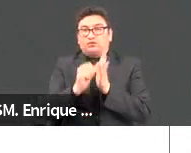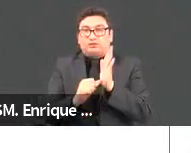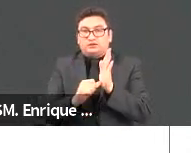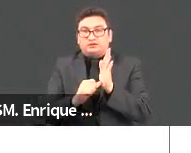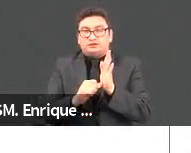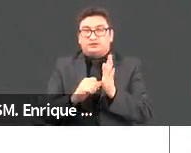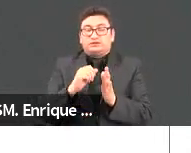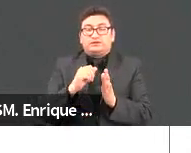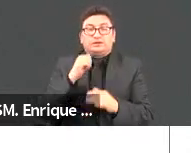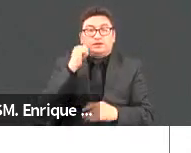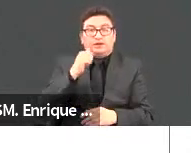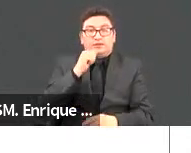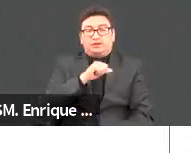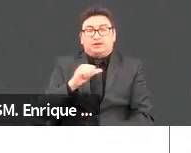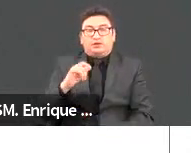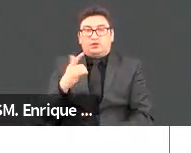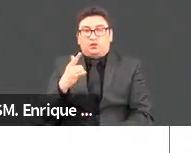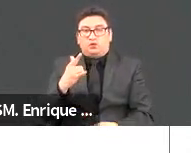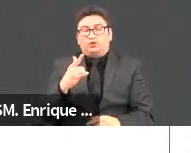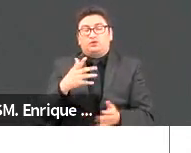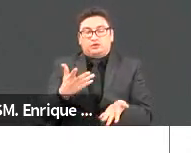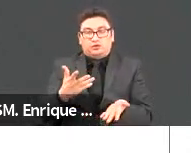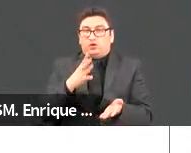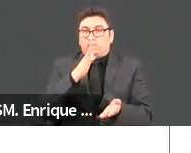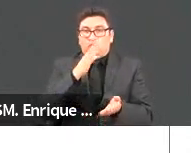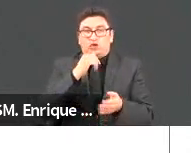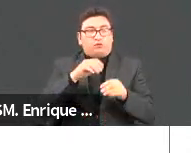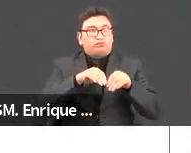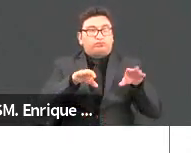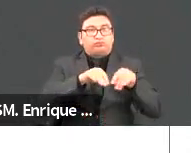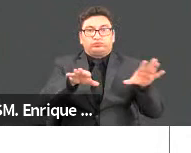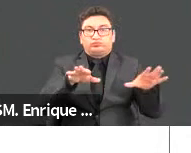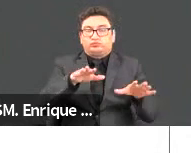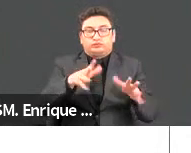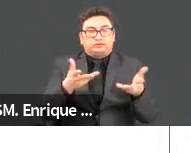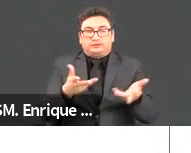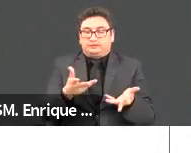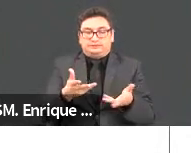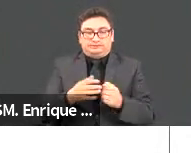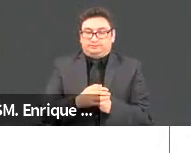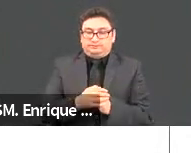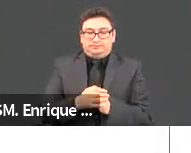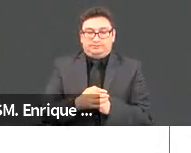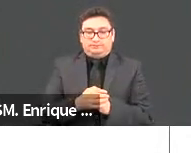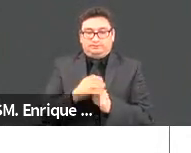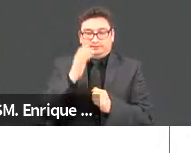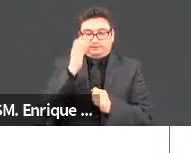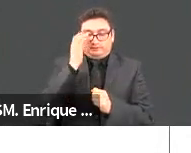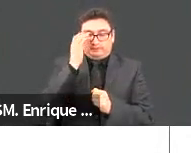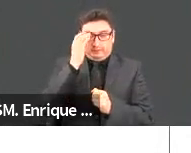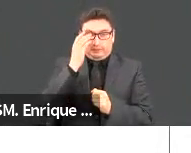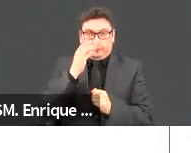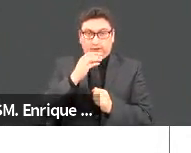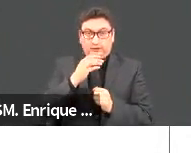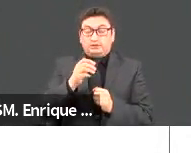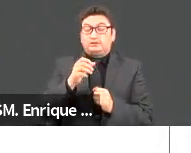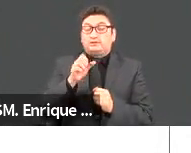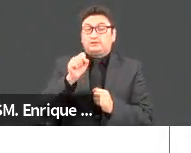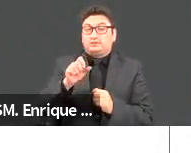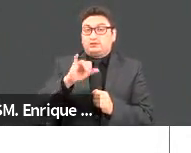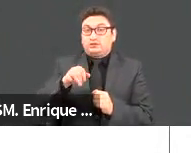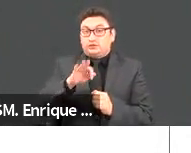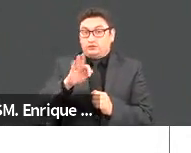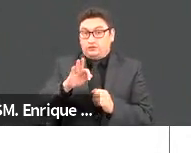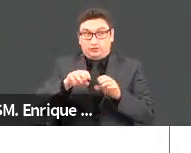de abril a julio de ese año no se publicó la Gaceta. Tampoco se publicó el Semanario Judicial